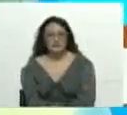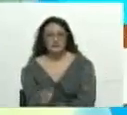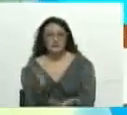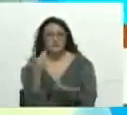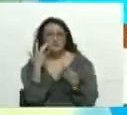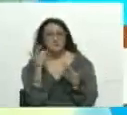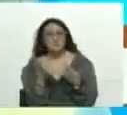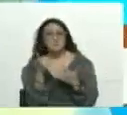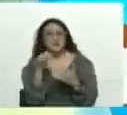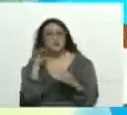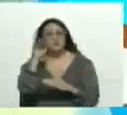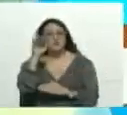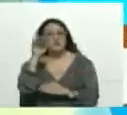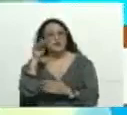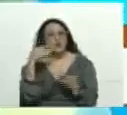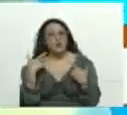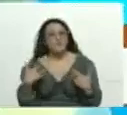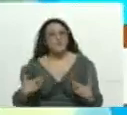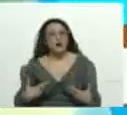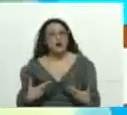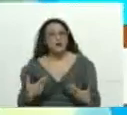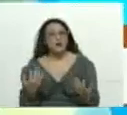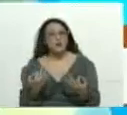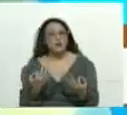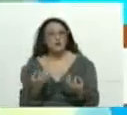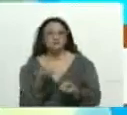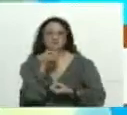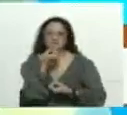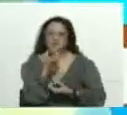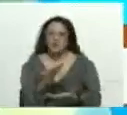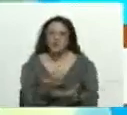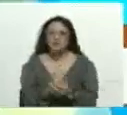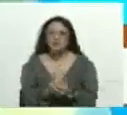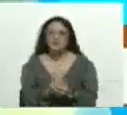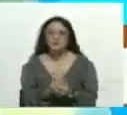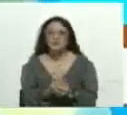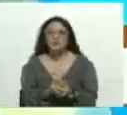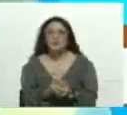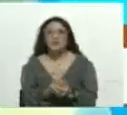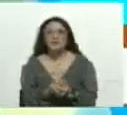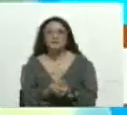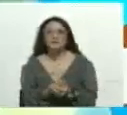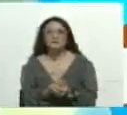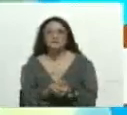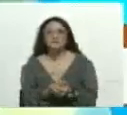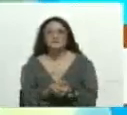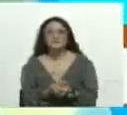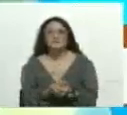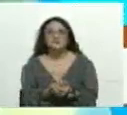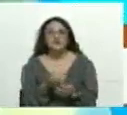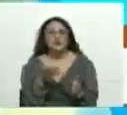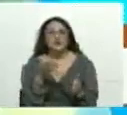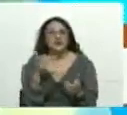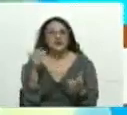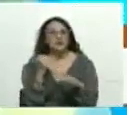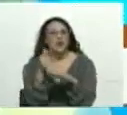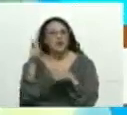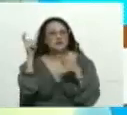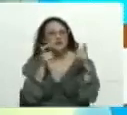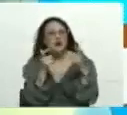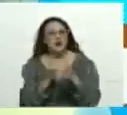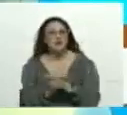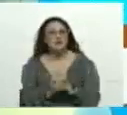excepcional verdad bondadoso y hermoso empecinado terco que era el comandante Chávez